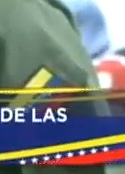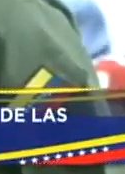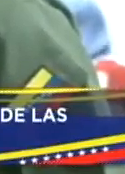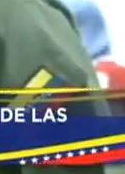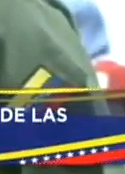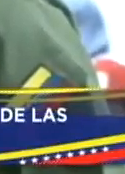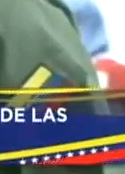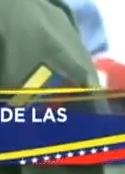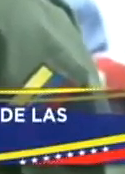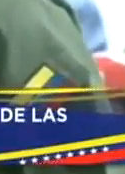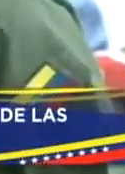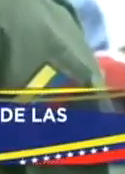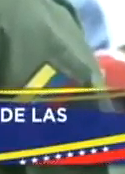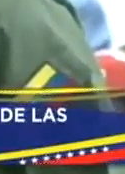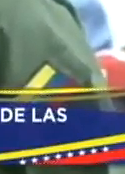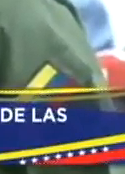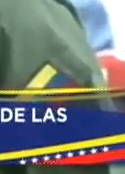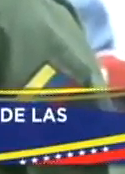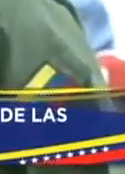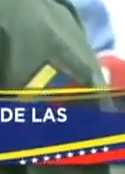Casadiego, ¿qué edad tienes tú, Casadiego?